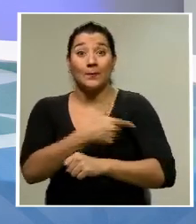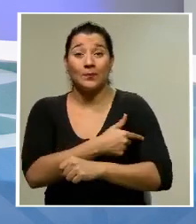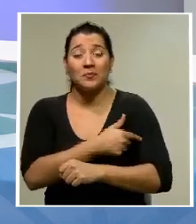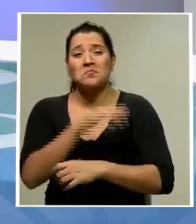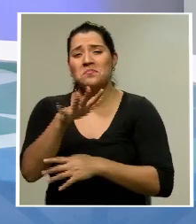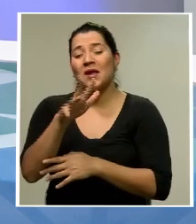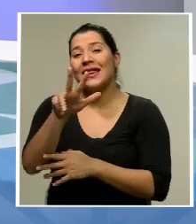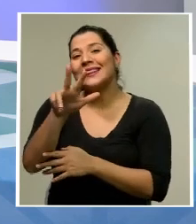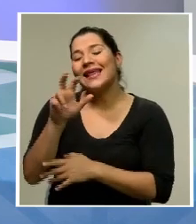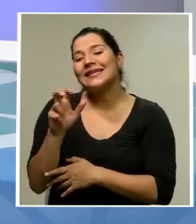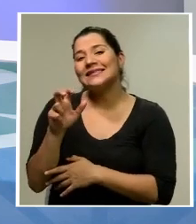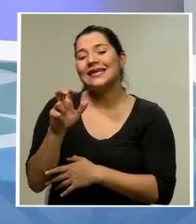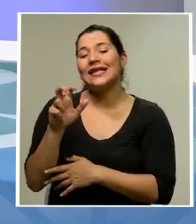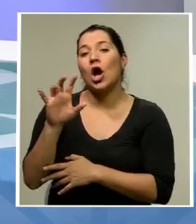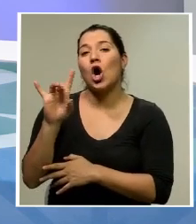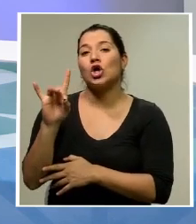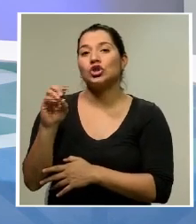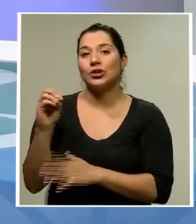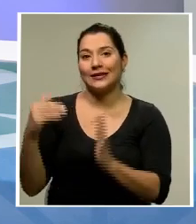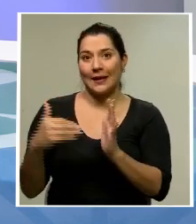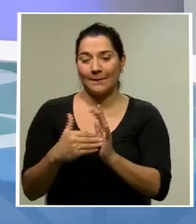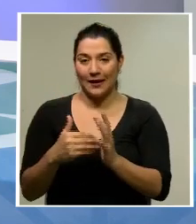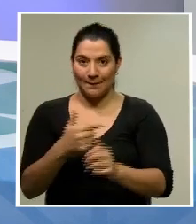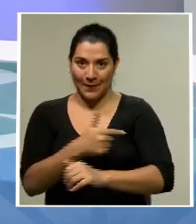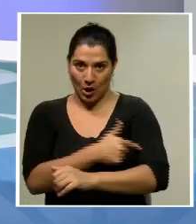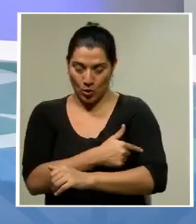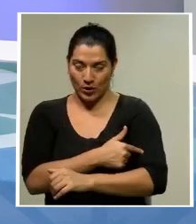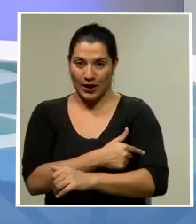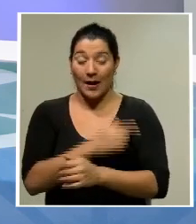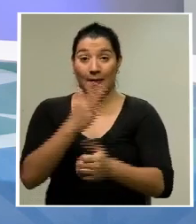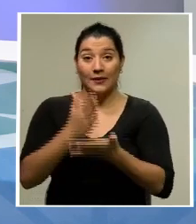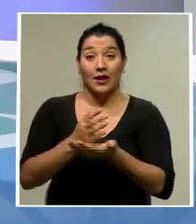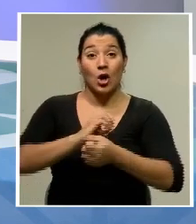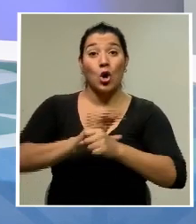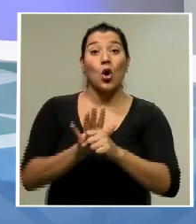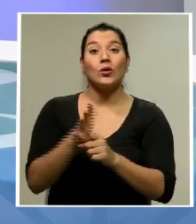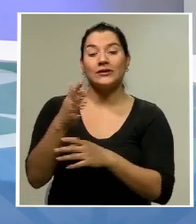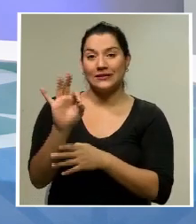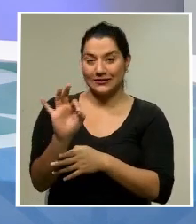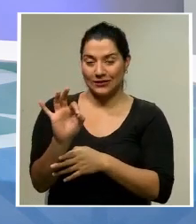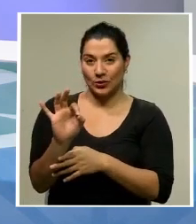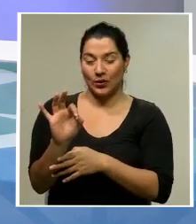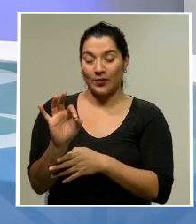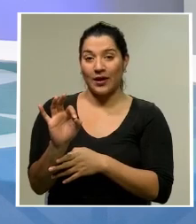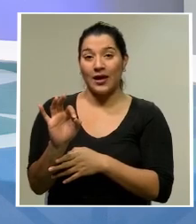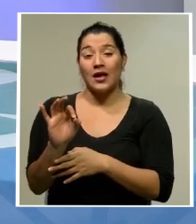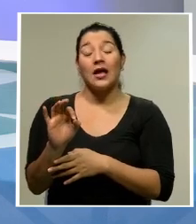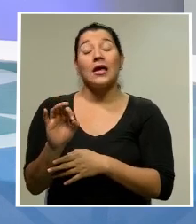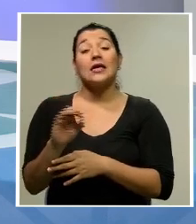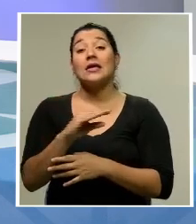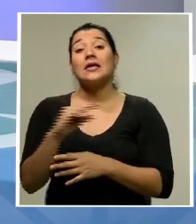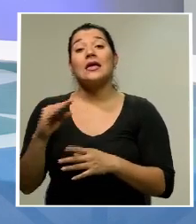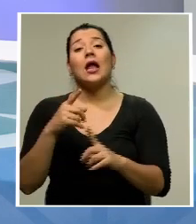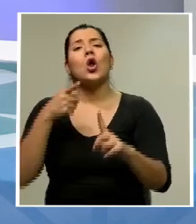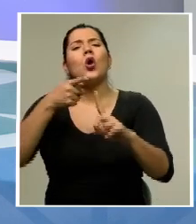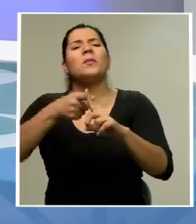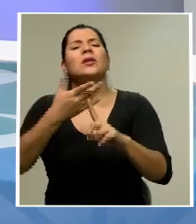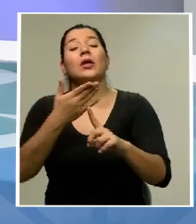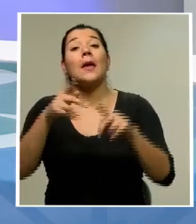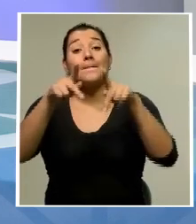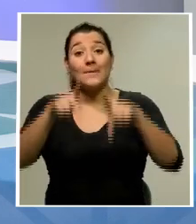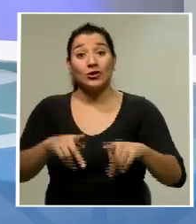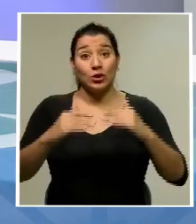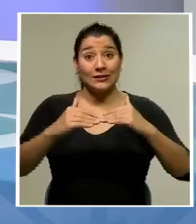menos 380,000 dosis de la vacuna contra la COVID-19. El objetivo son personas mayores